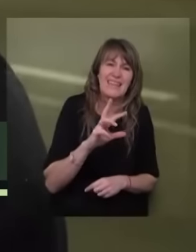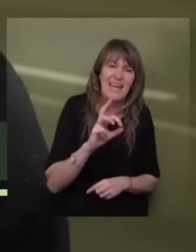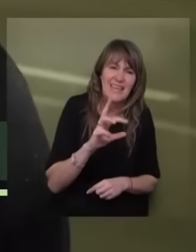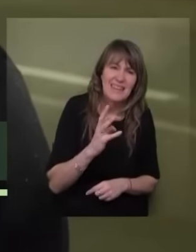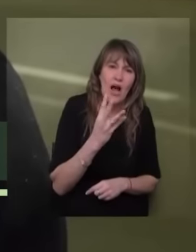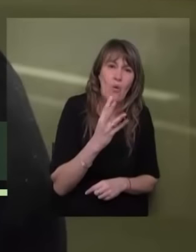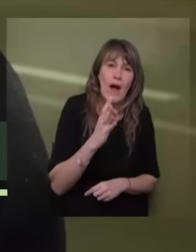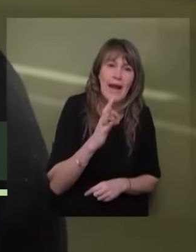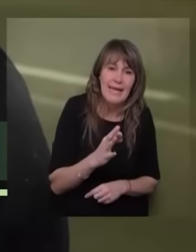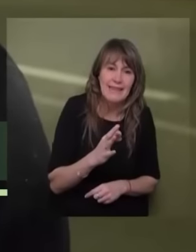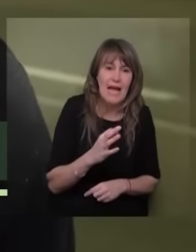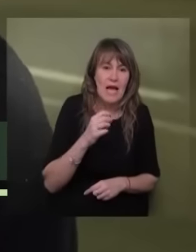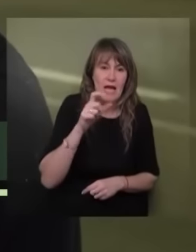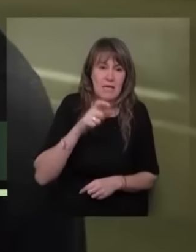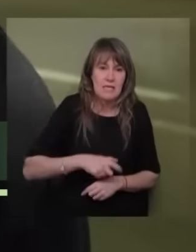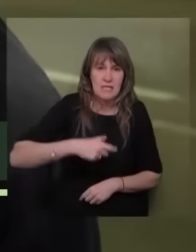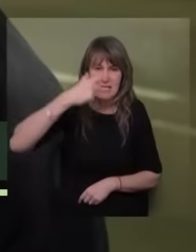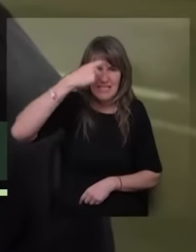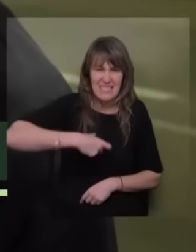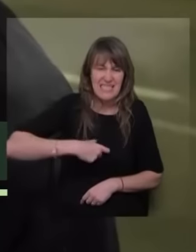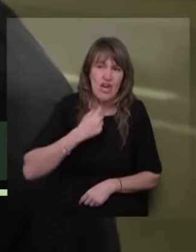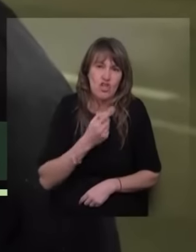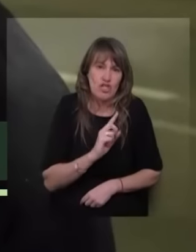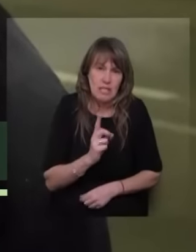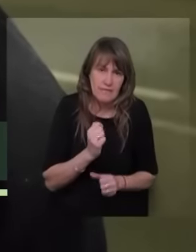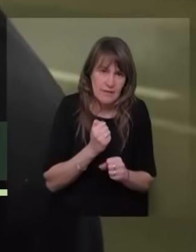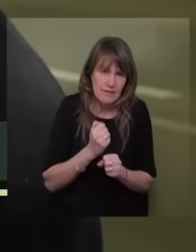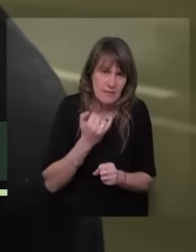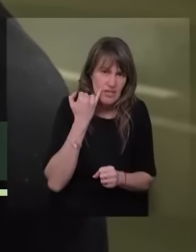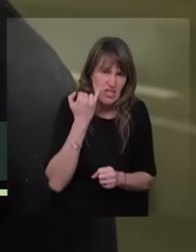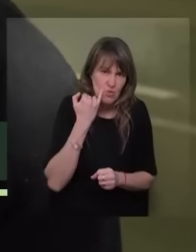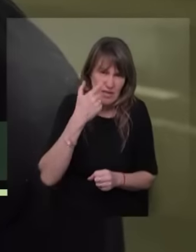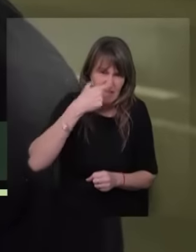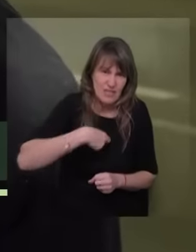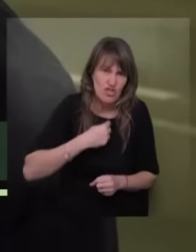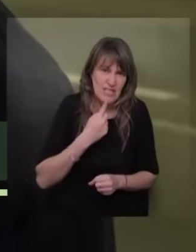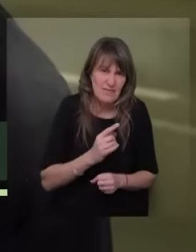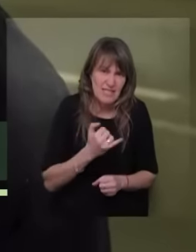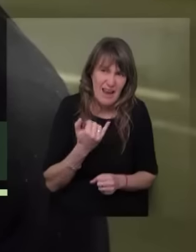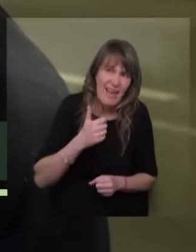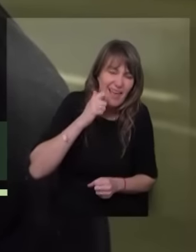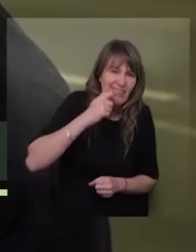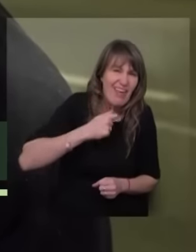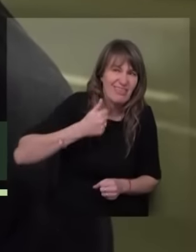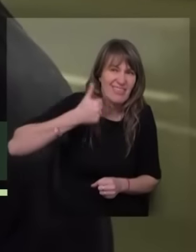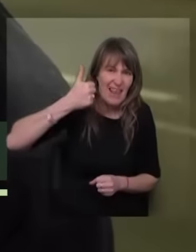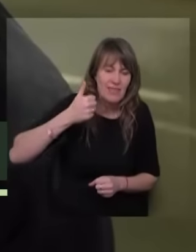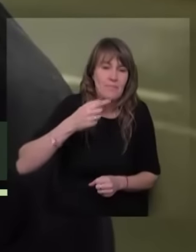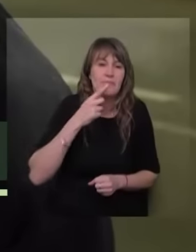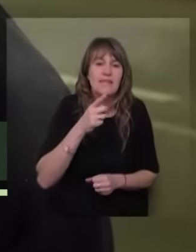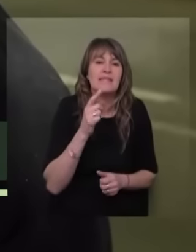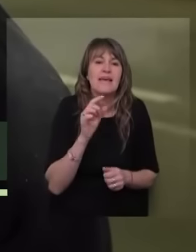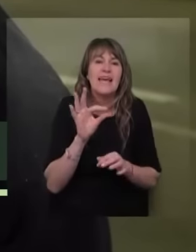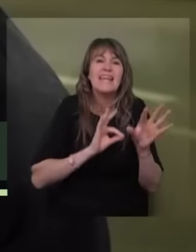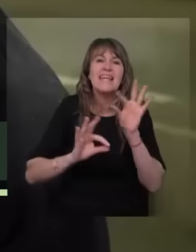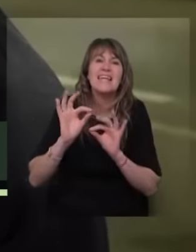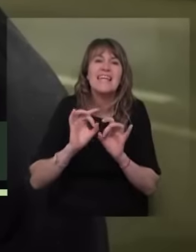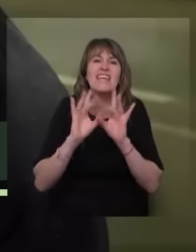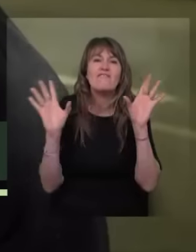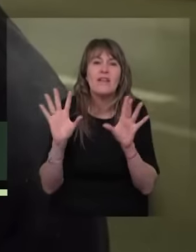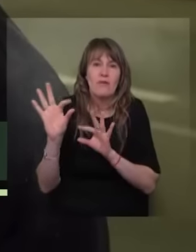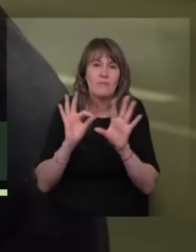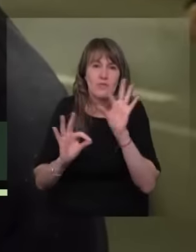sexual ya sos una persona obsoleta ustedes hablaban de derecho al trabajo derecho a la libre opción del trajo y